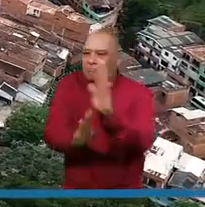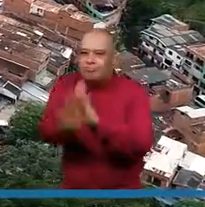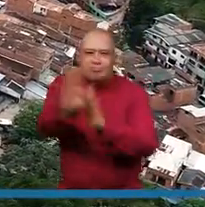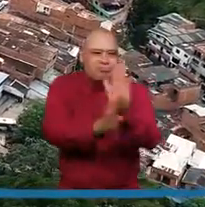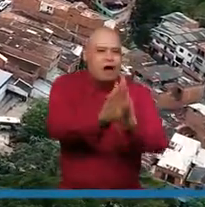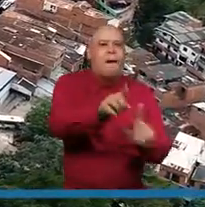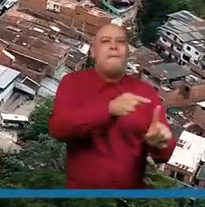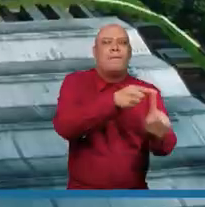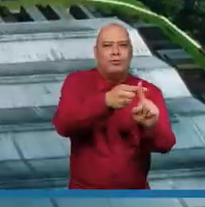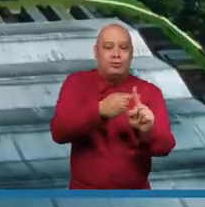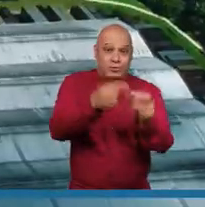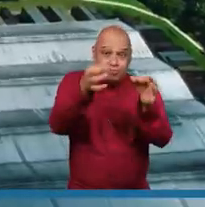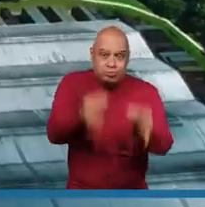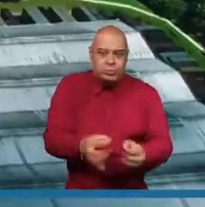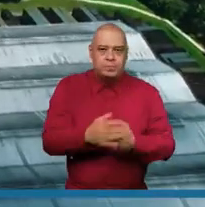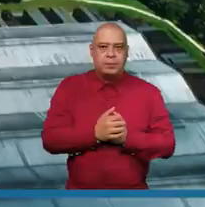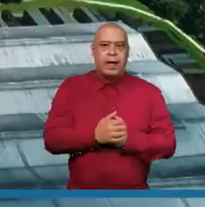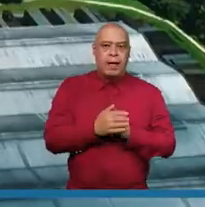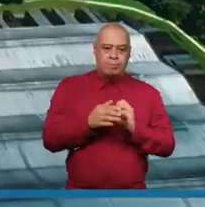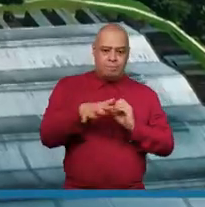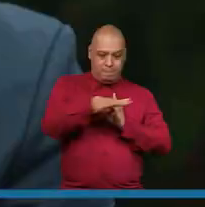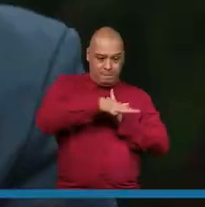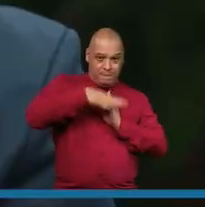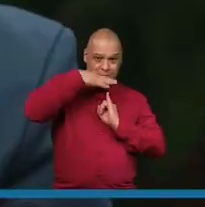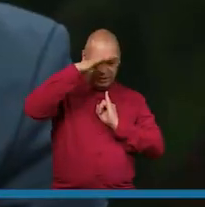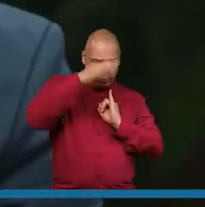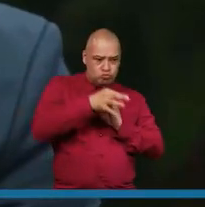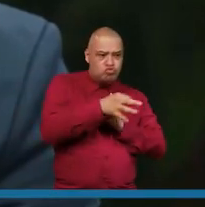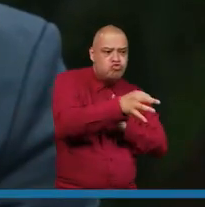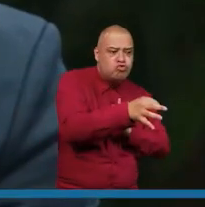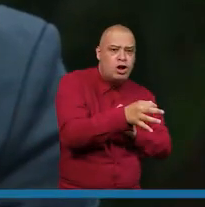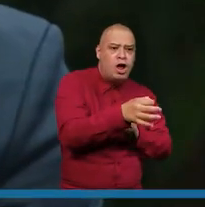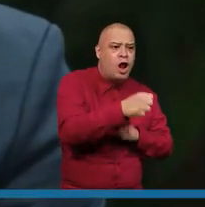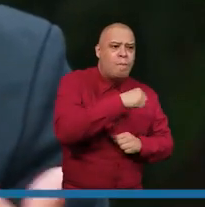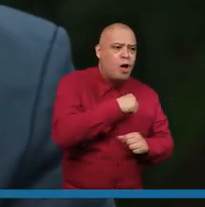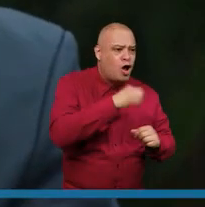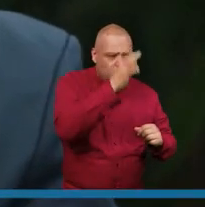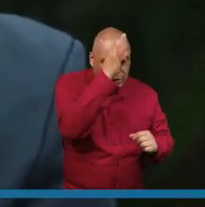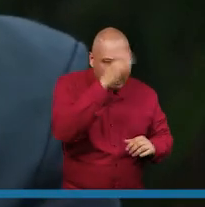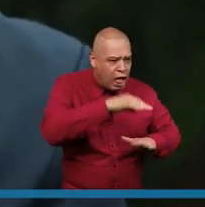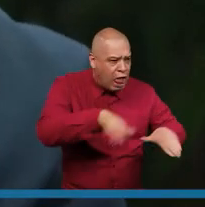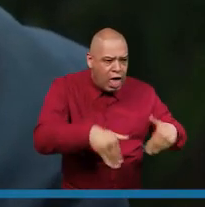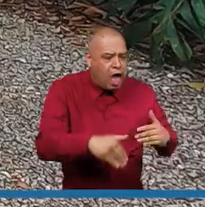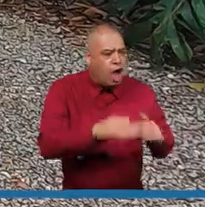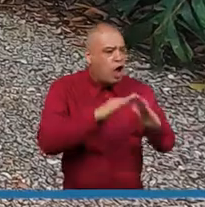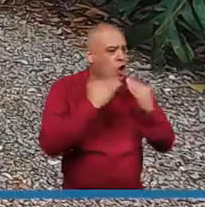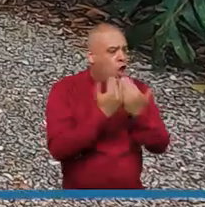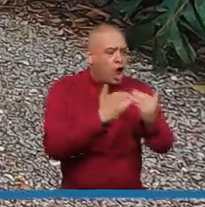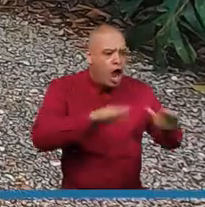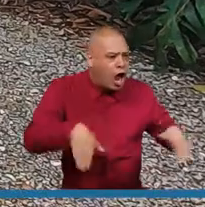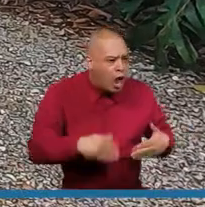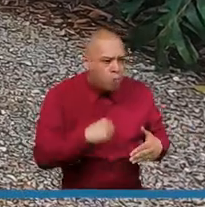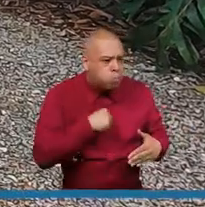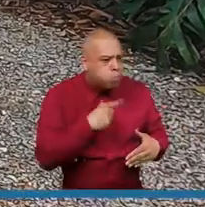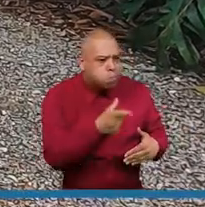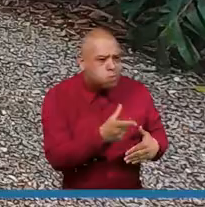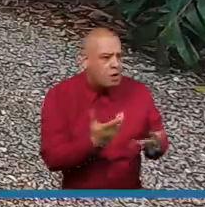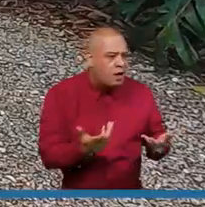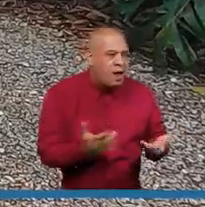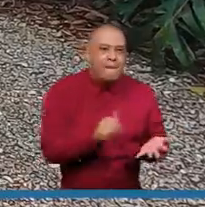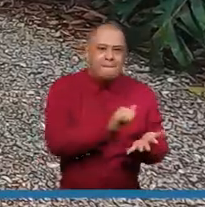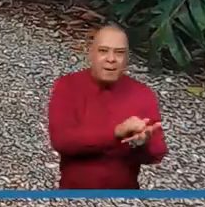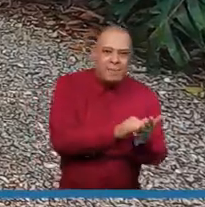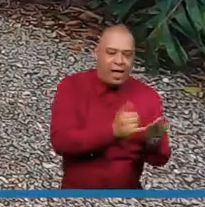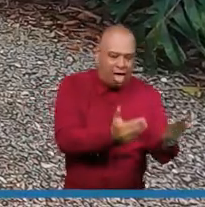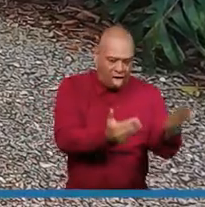vecinos. Cuando un municipio vecino no tiene un colegio, un hospital o demás servicios que son esenciales, terminan